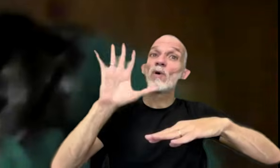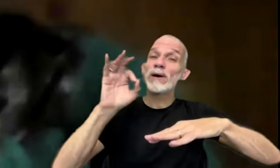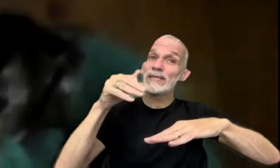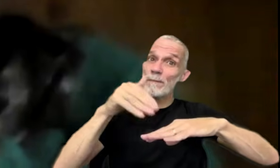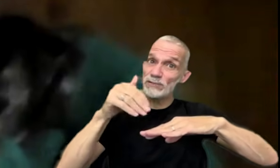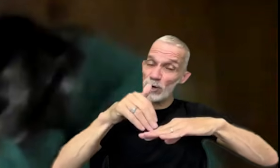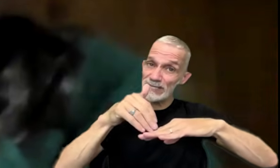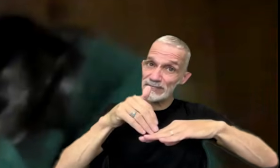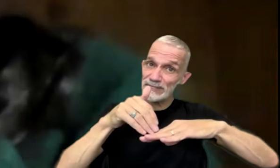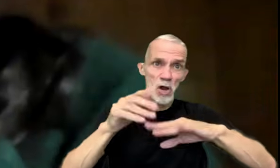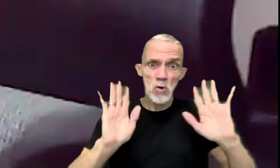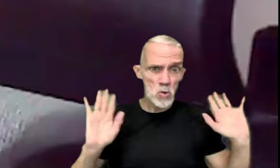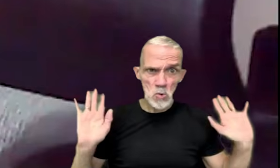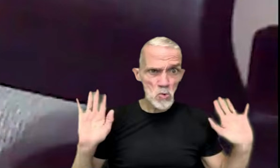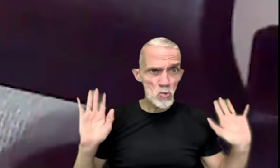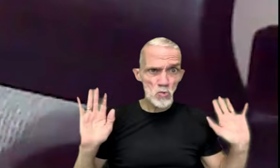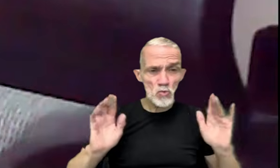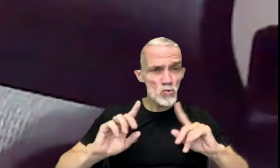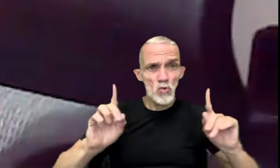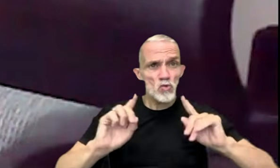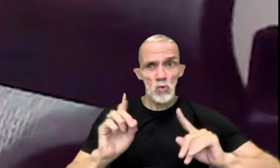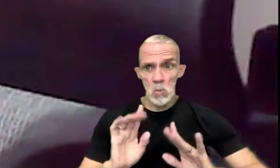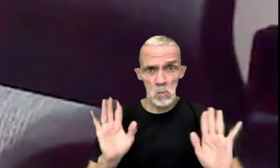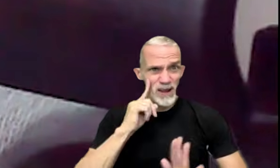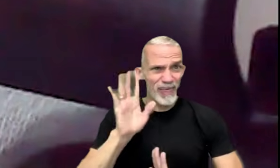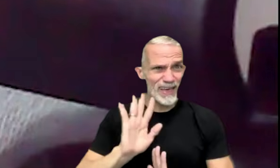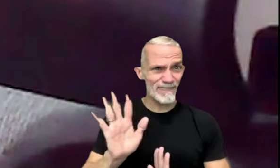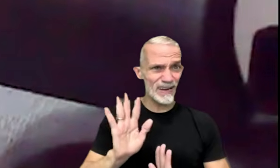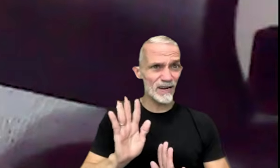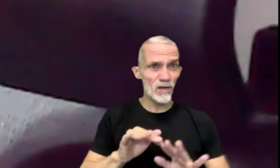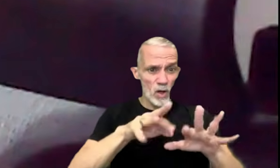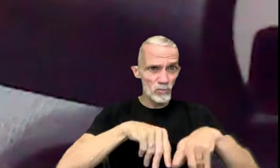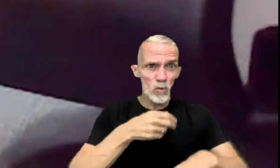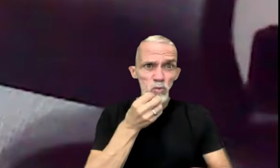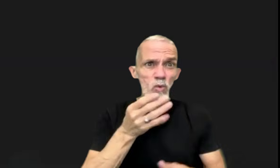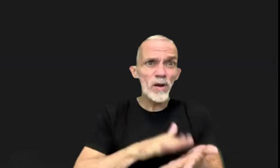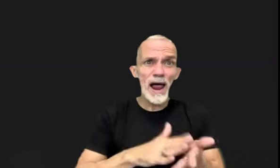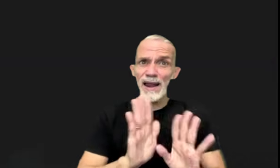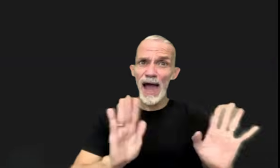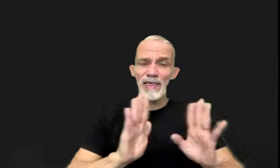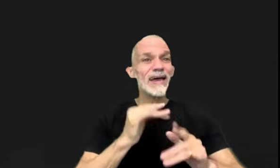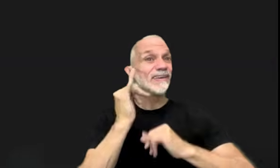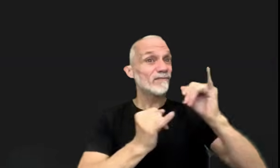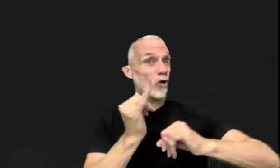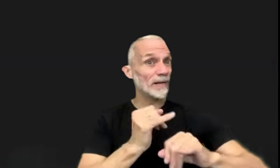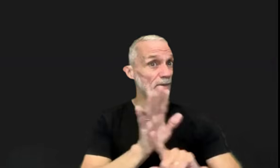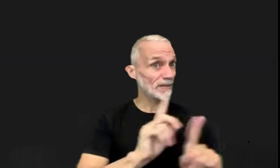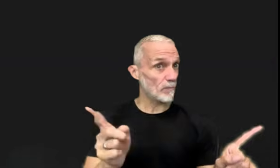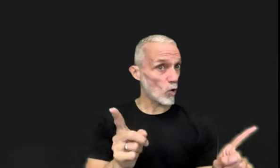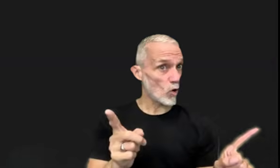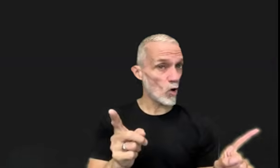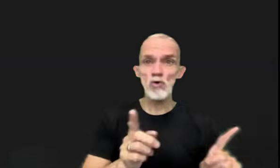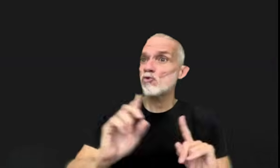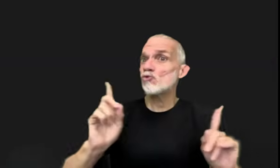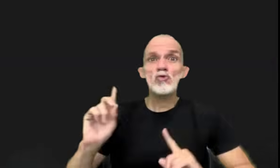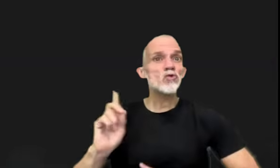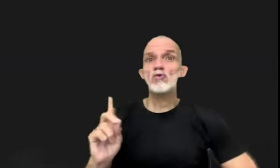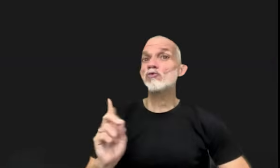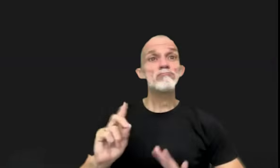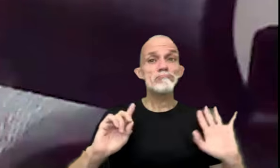millones. No, porque no tiene nada que ver, no presenta. La informativa tampoco, Viviana.